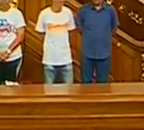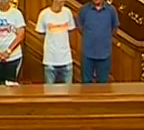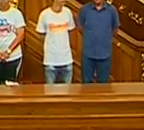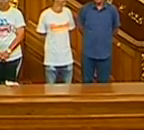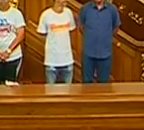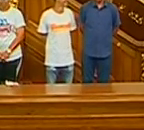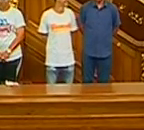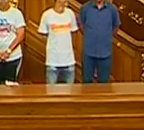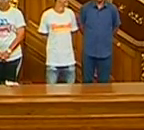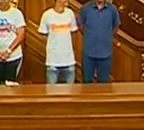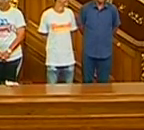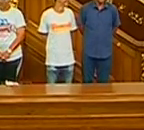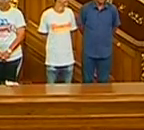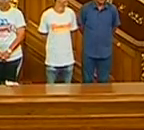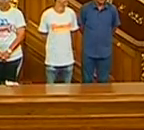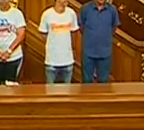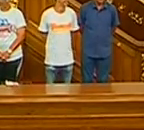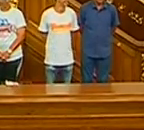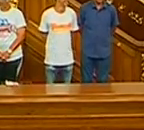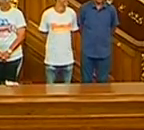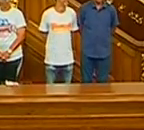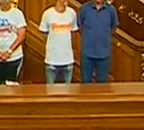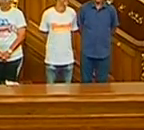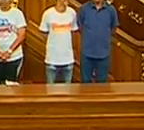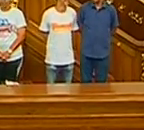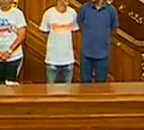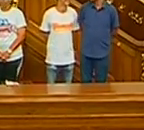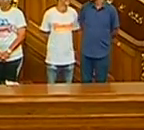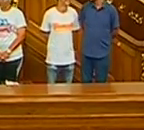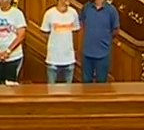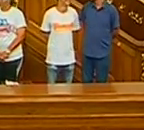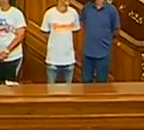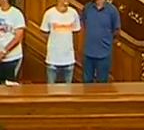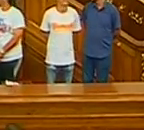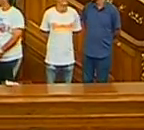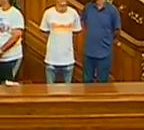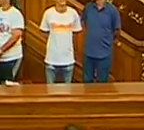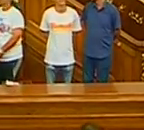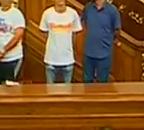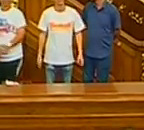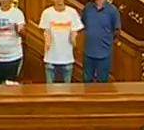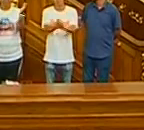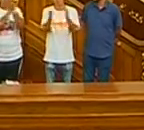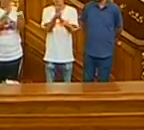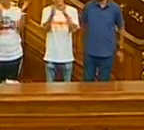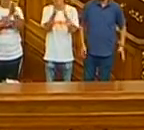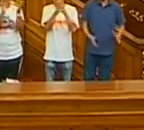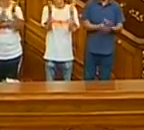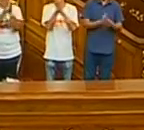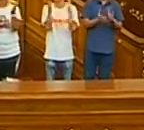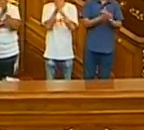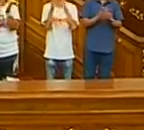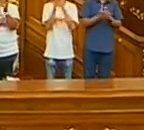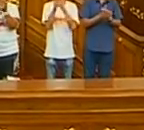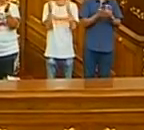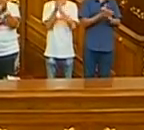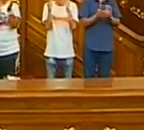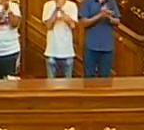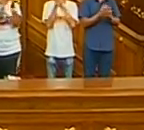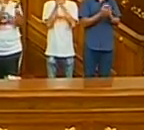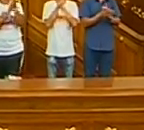constituyente como la otra vez en especial a los jóvenes constituyentes que iban los jóvenes constituyentes que